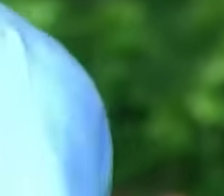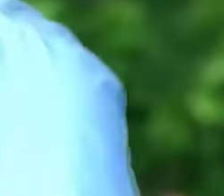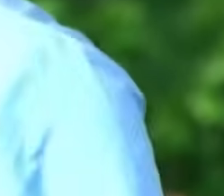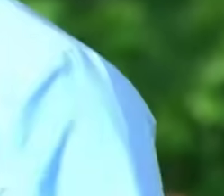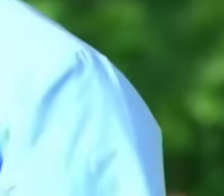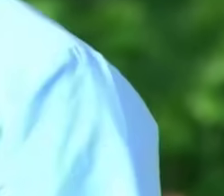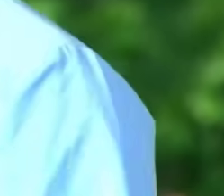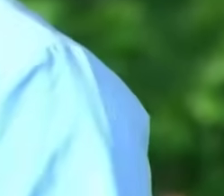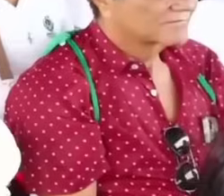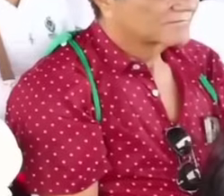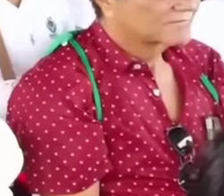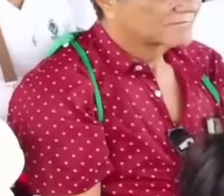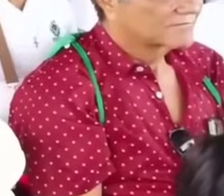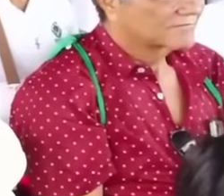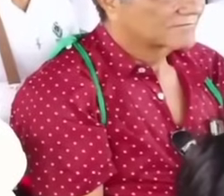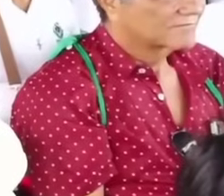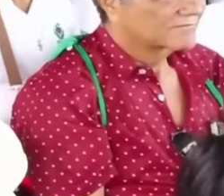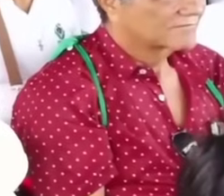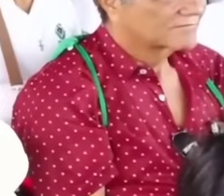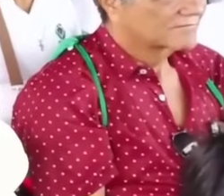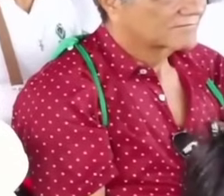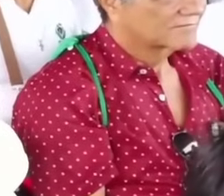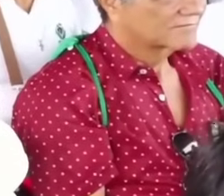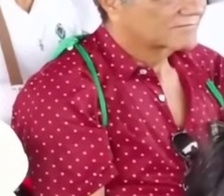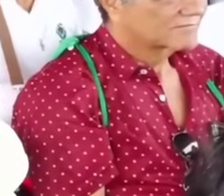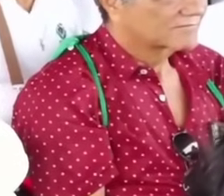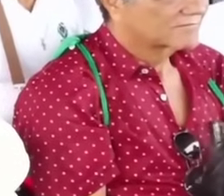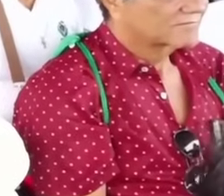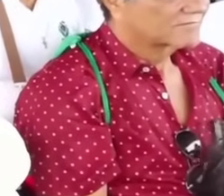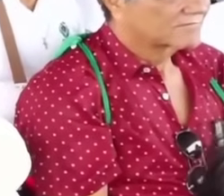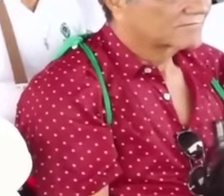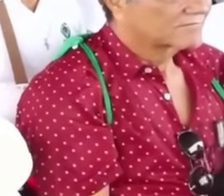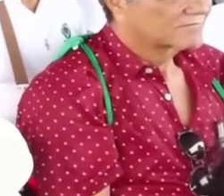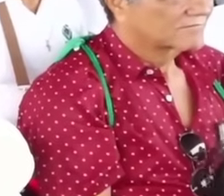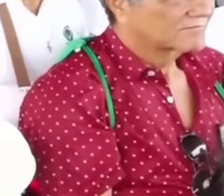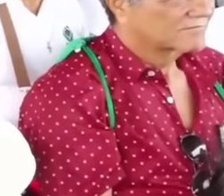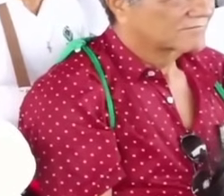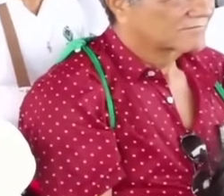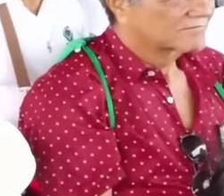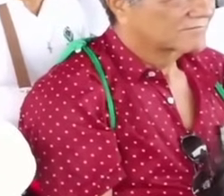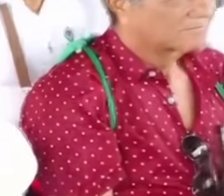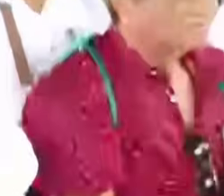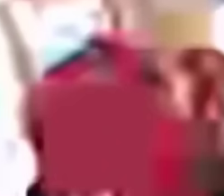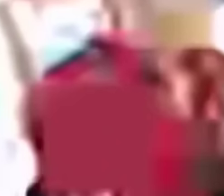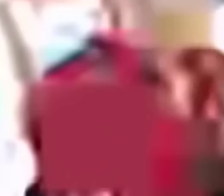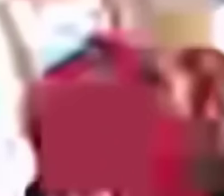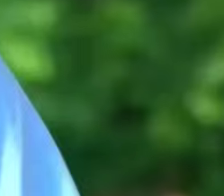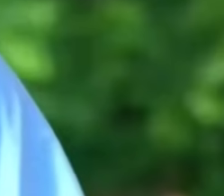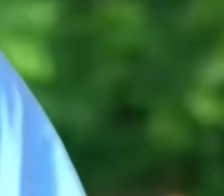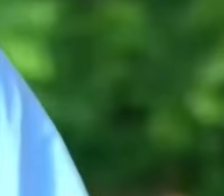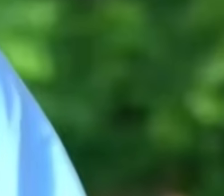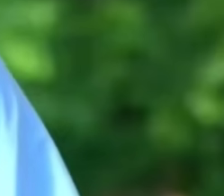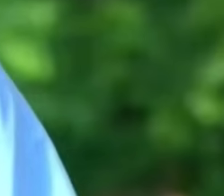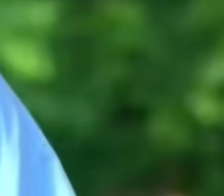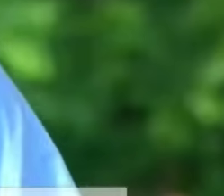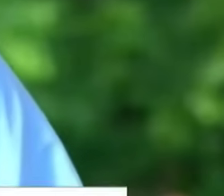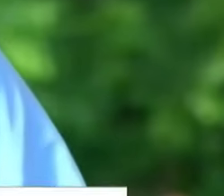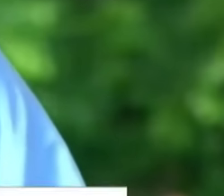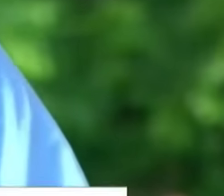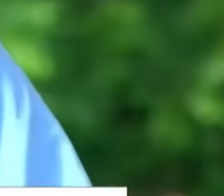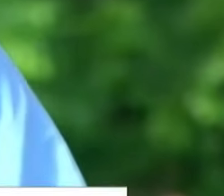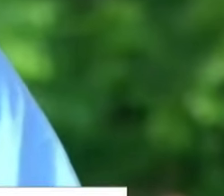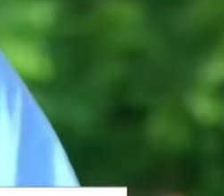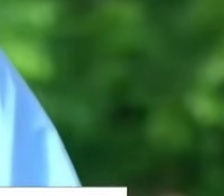encarcelada, y la fiel testigo de todo eso, nuestro estandarte por las luchas